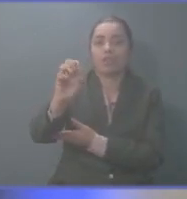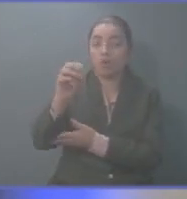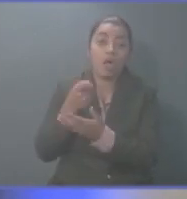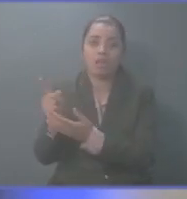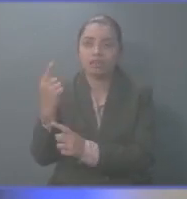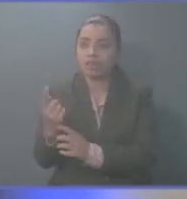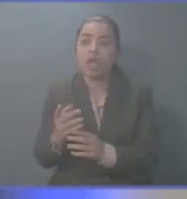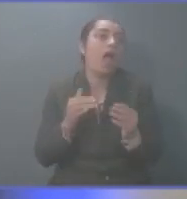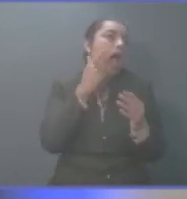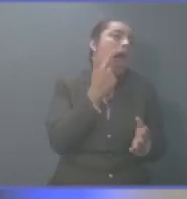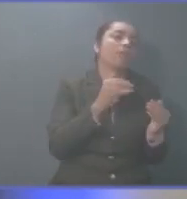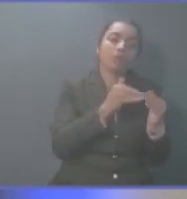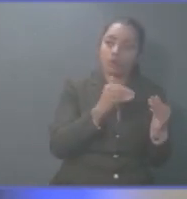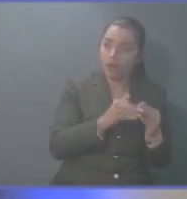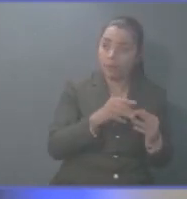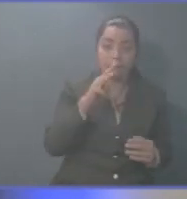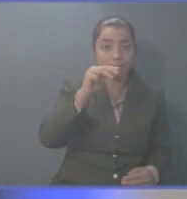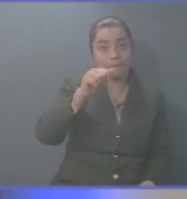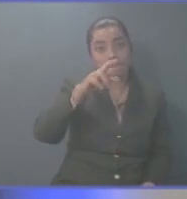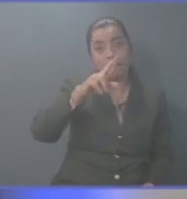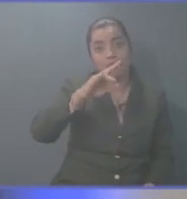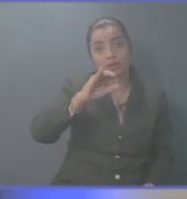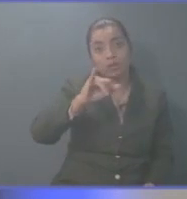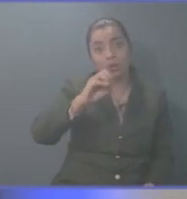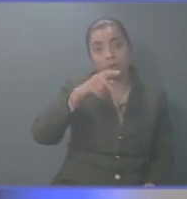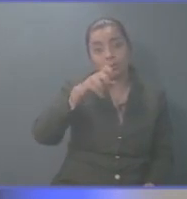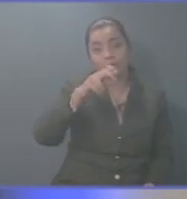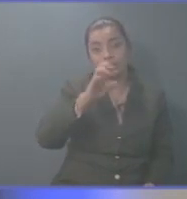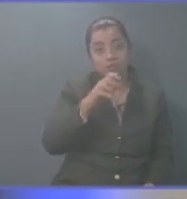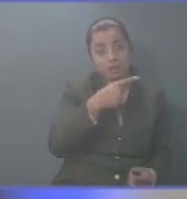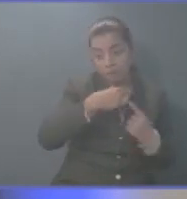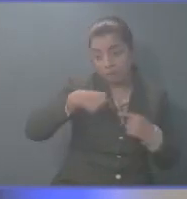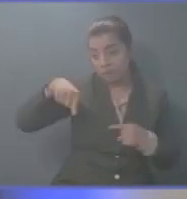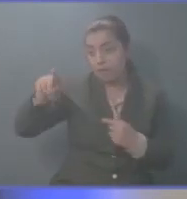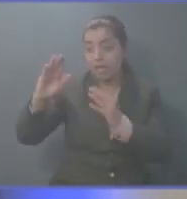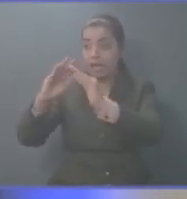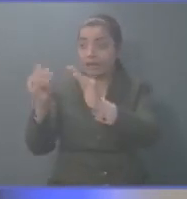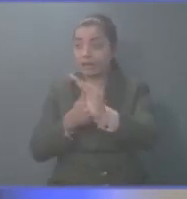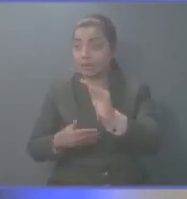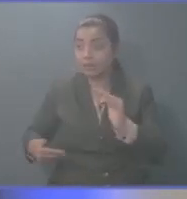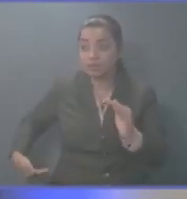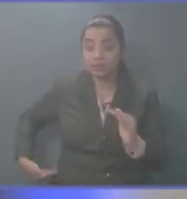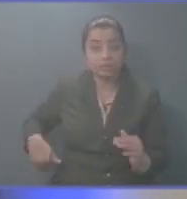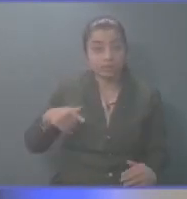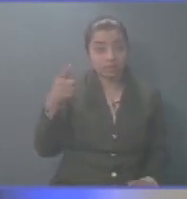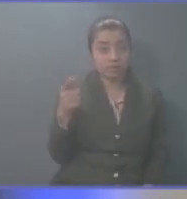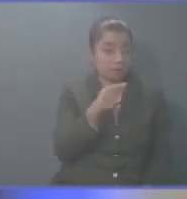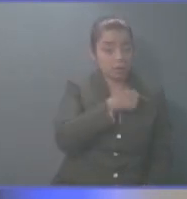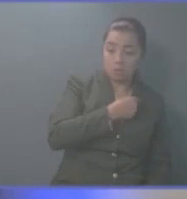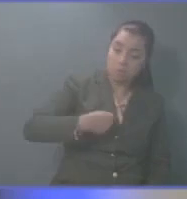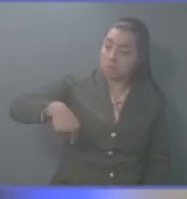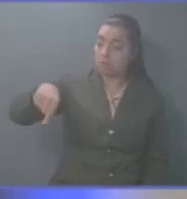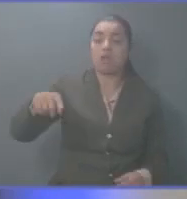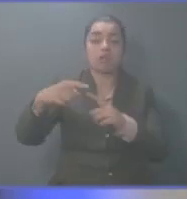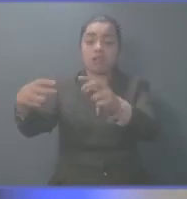como que Mario Ponce se vaya a meter a casa presidencial se sienten a la mesa, en la cabeza